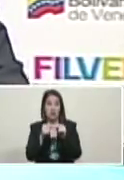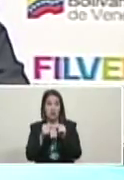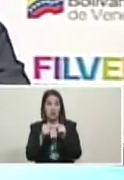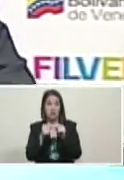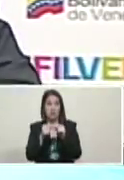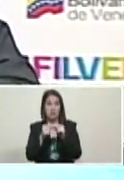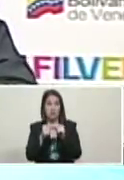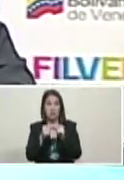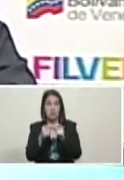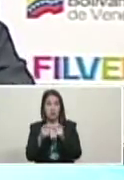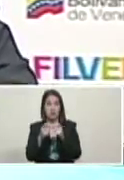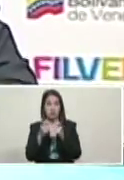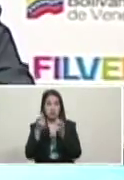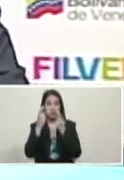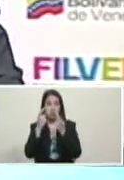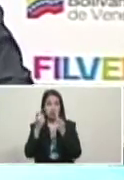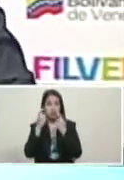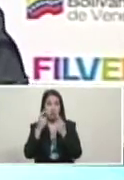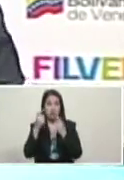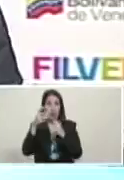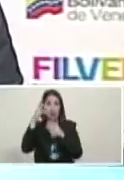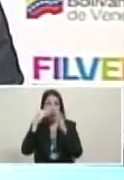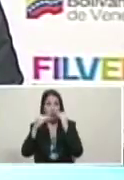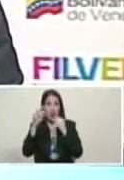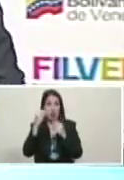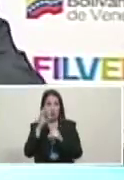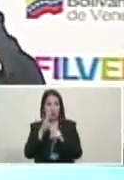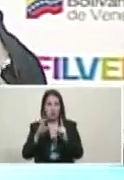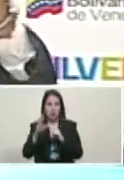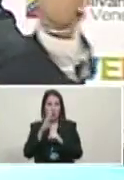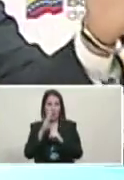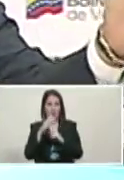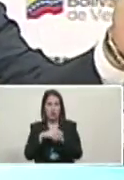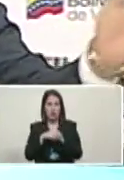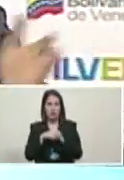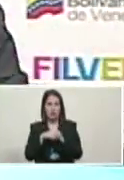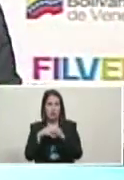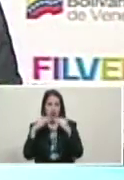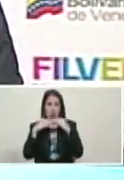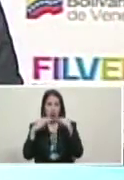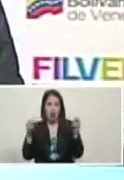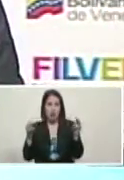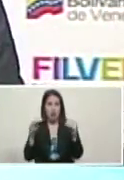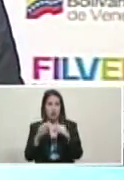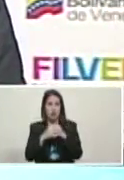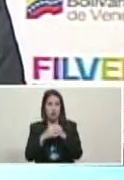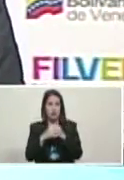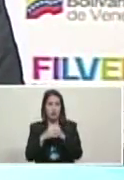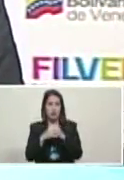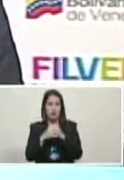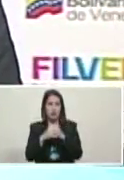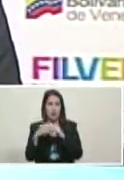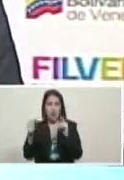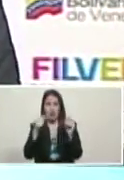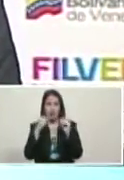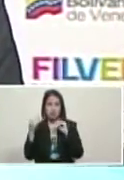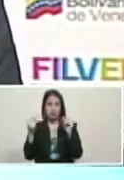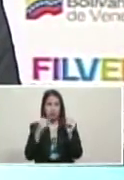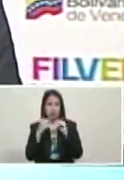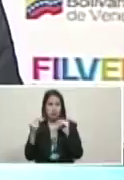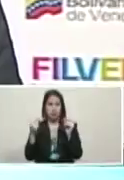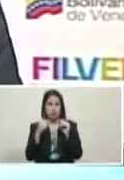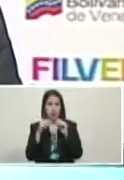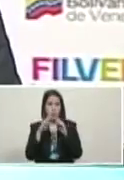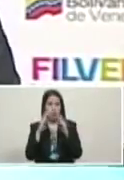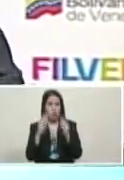de formación, de educación, su sistema cultural, abierta al mundo, en debate permanente con el